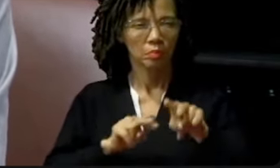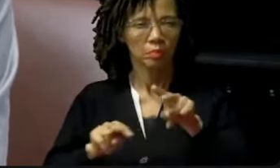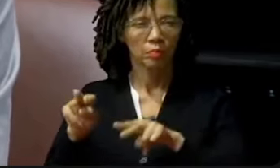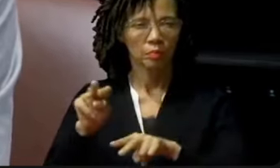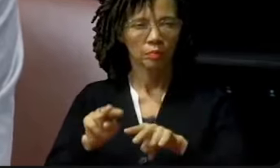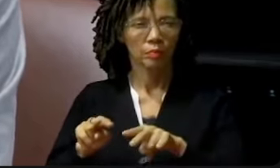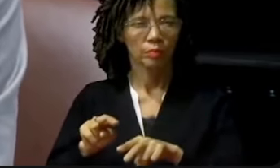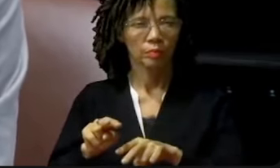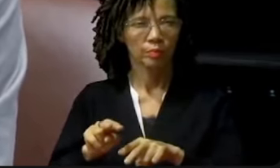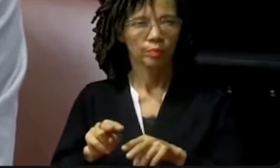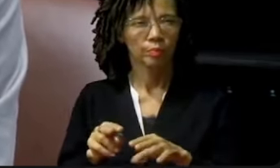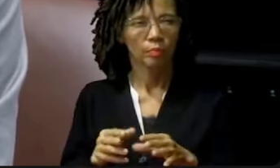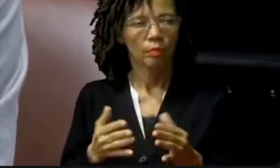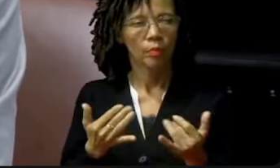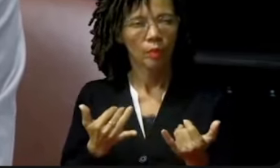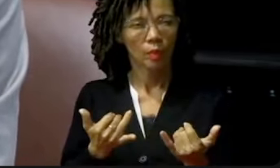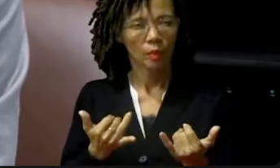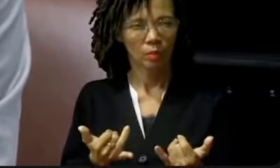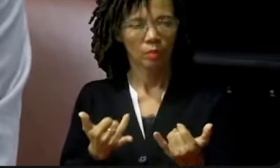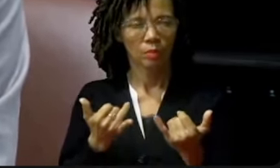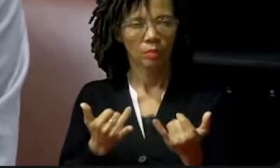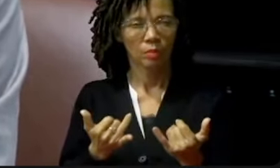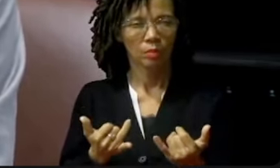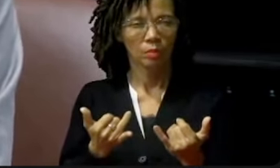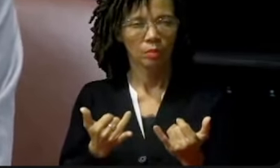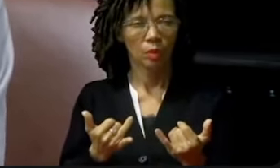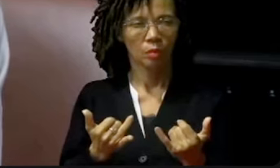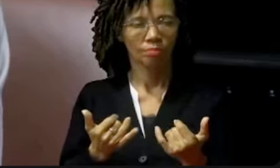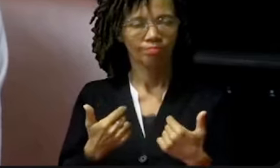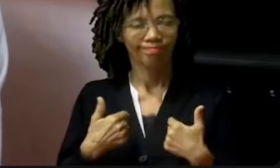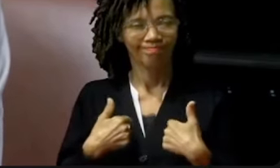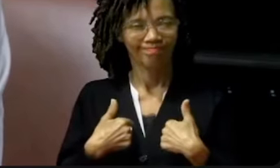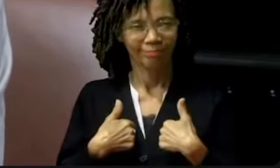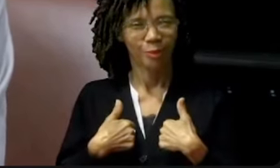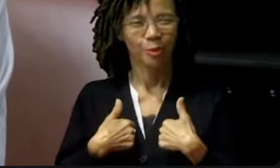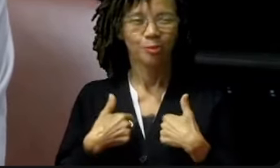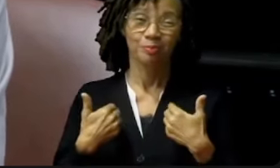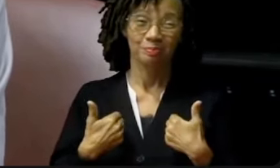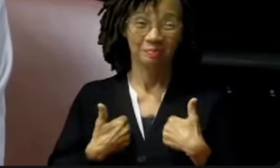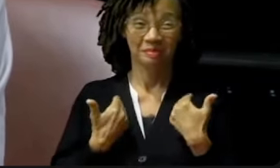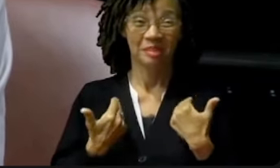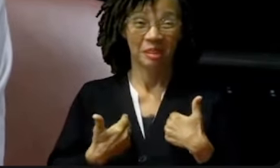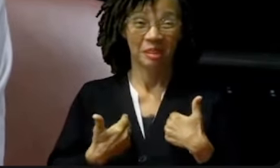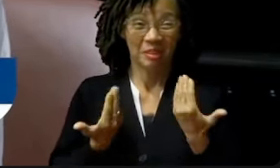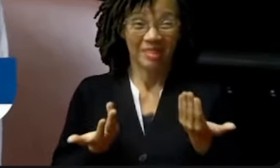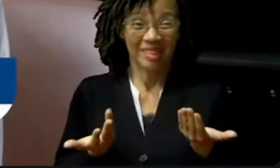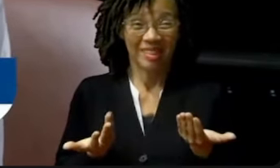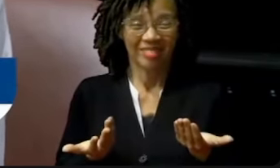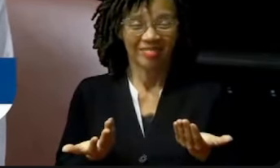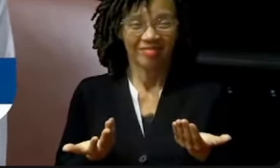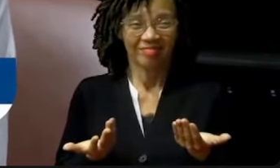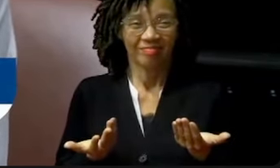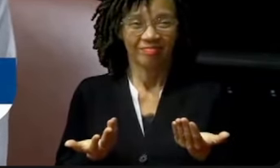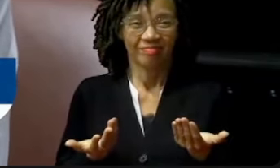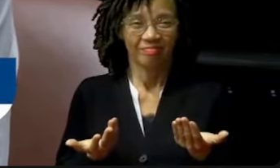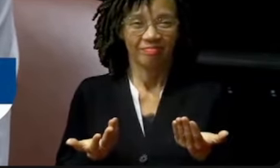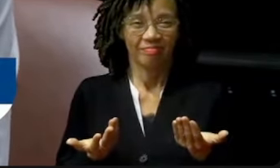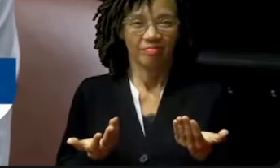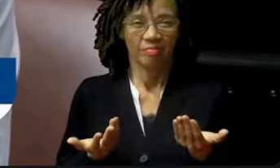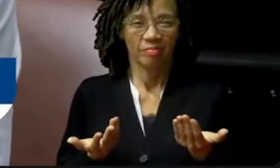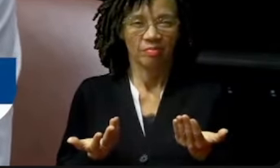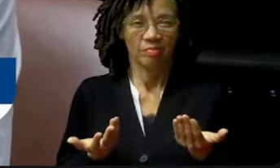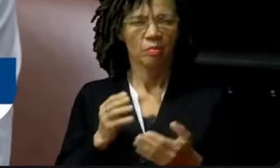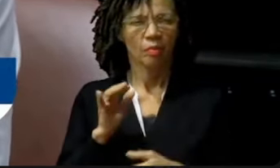préstamo, uno como joven aún, ¿verdad?, como persona